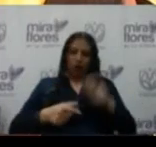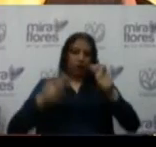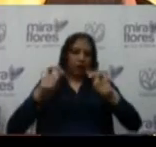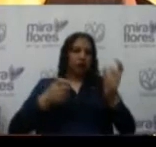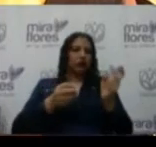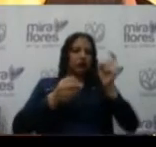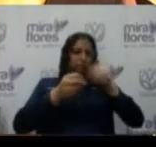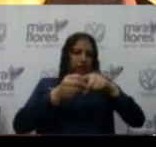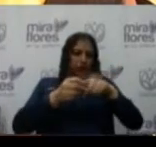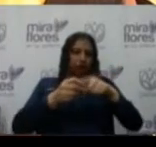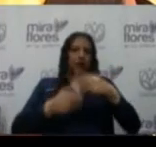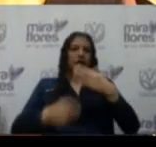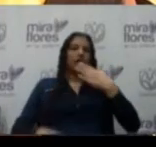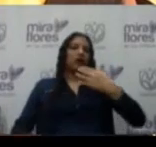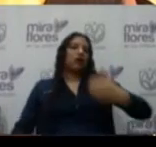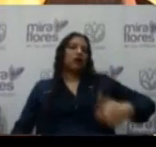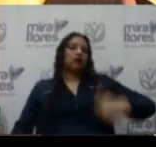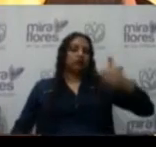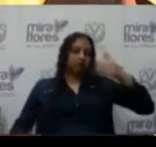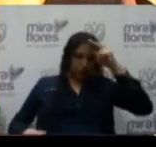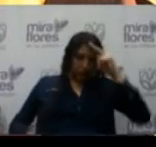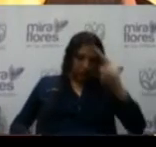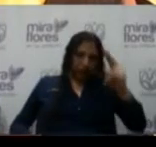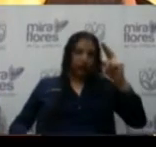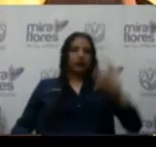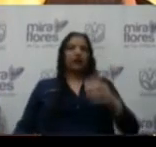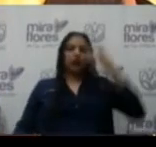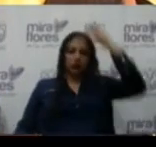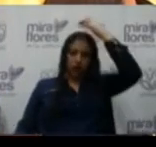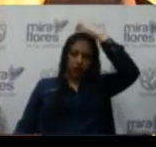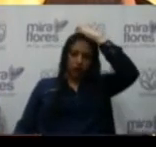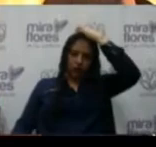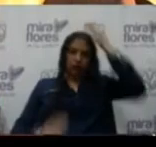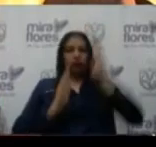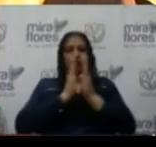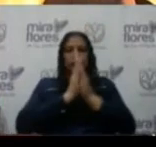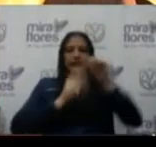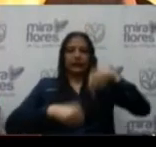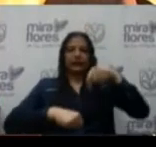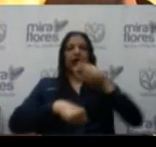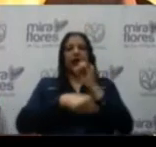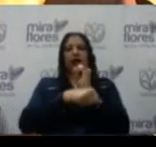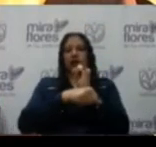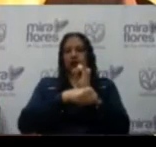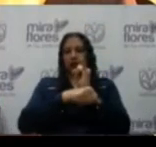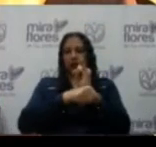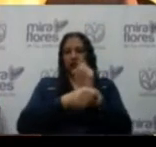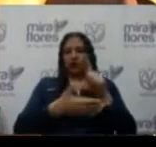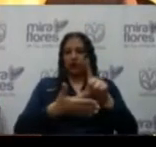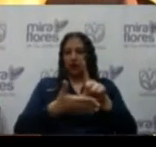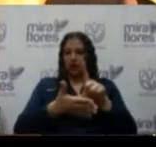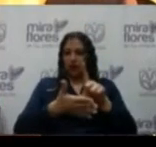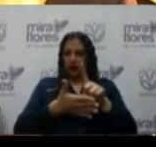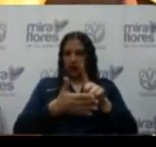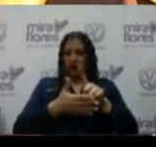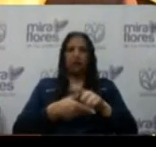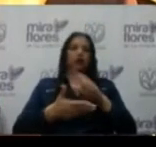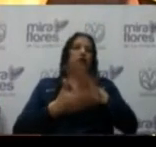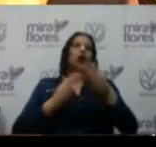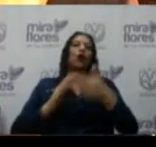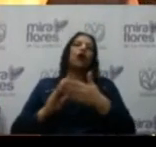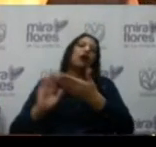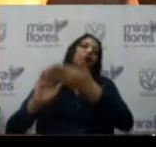componen, con el excelentísimo e ilustrísimo señor arzobispo de esta Santa Iglesia Metropolitana, prelados de los